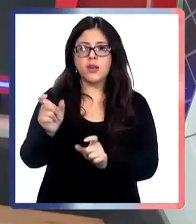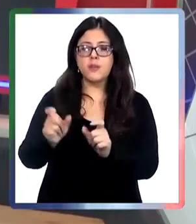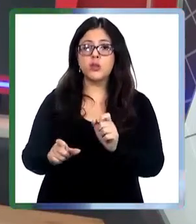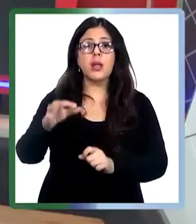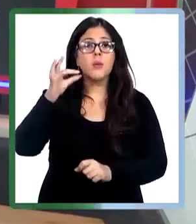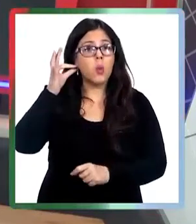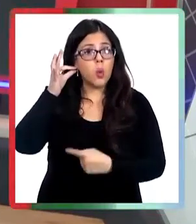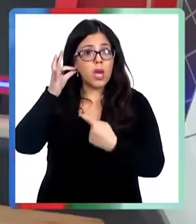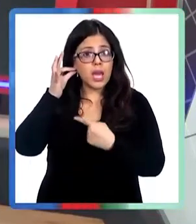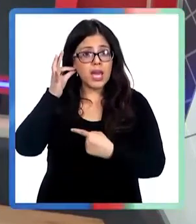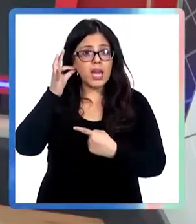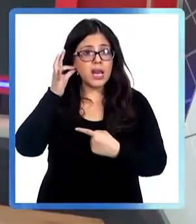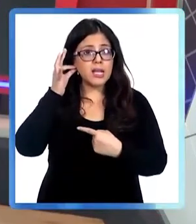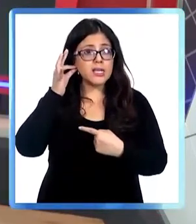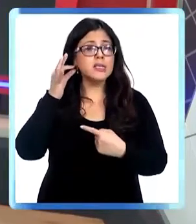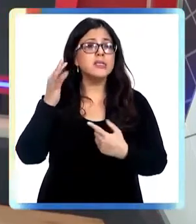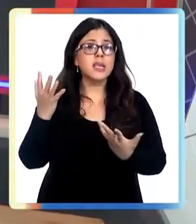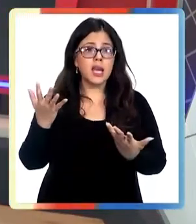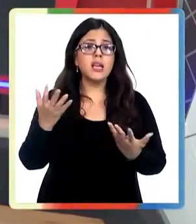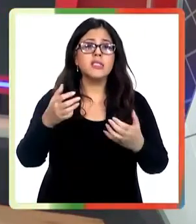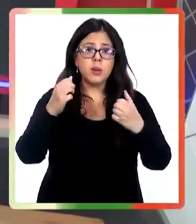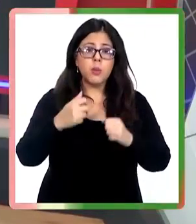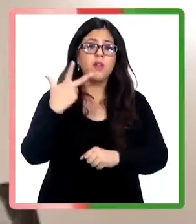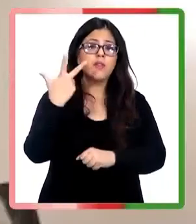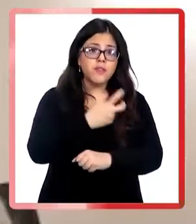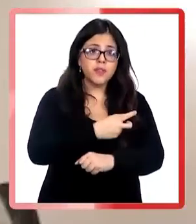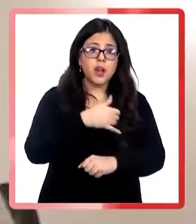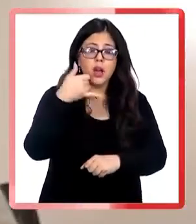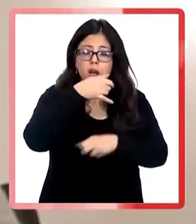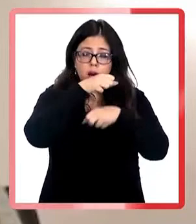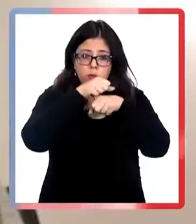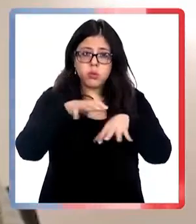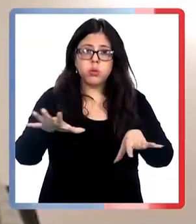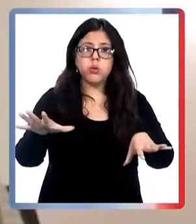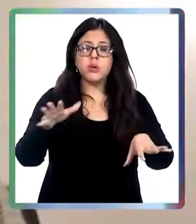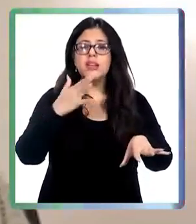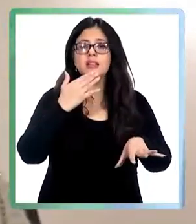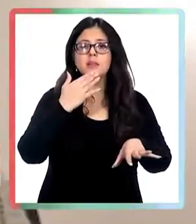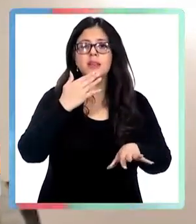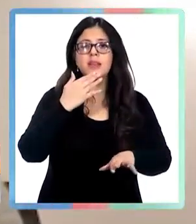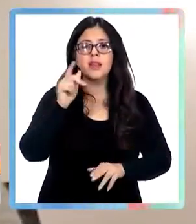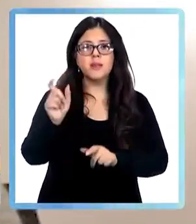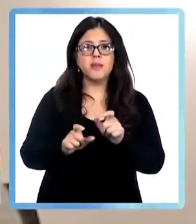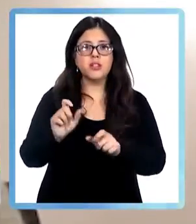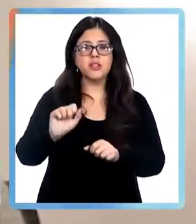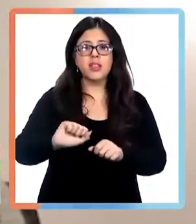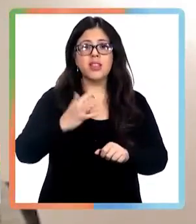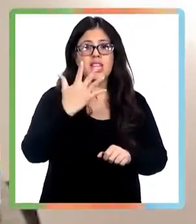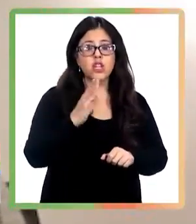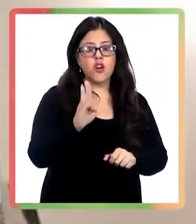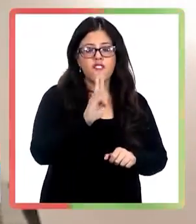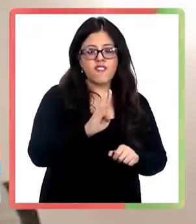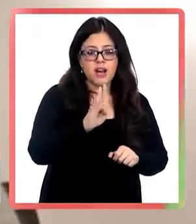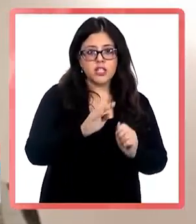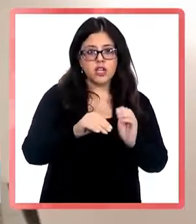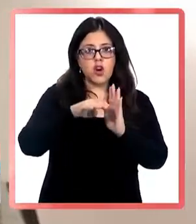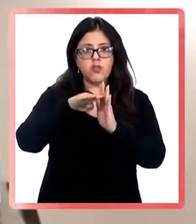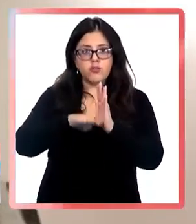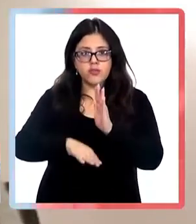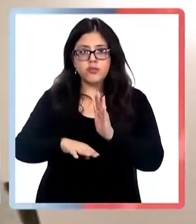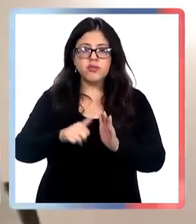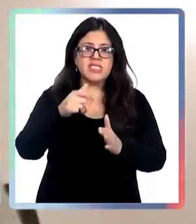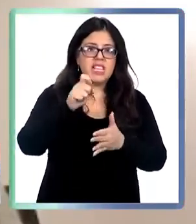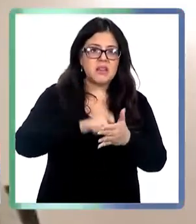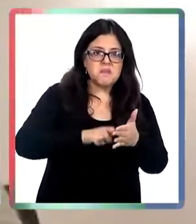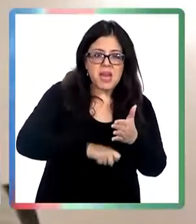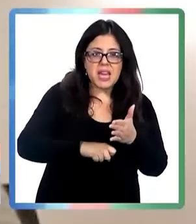los pacientes que son potencialmente vacunables contra influenza, que son aquellos pacientes de quinto básico hacia abajo y por arriba de